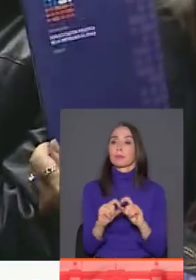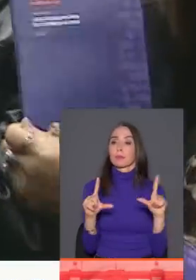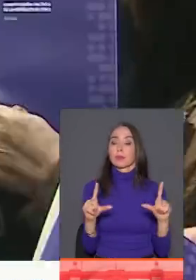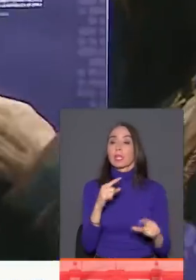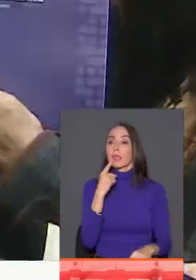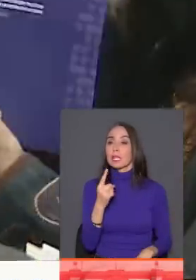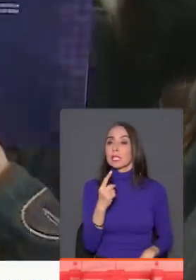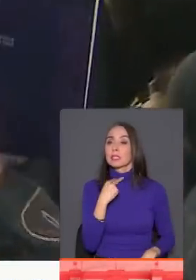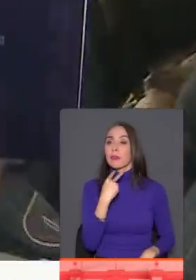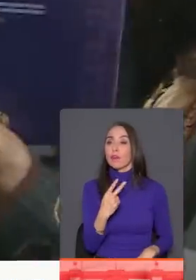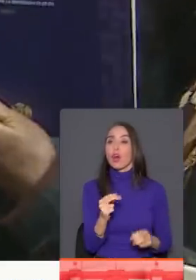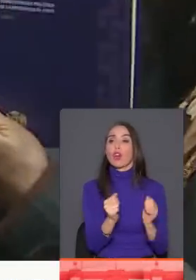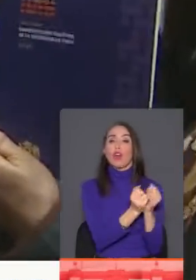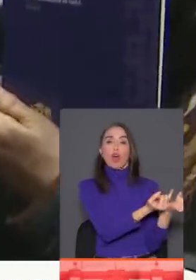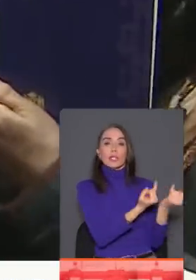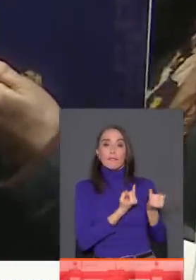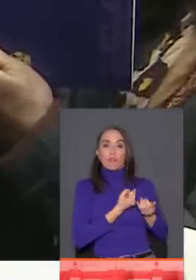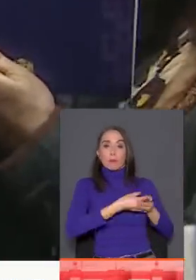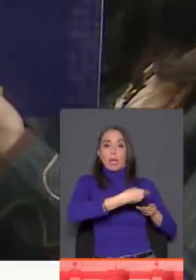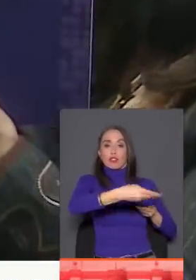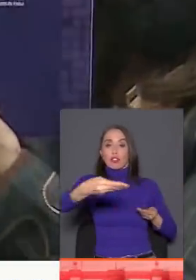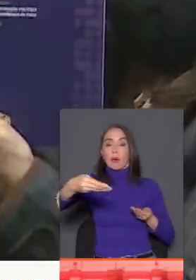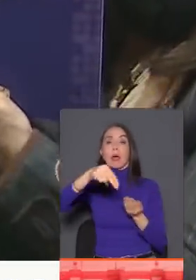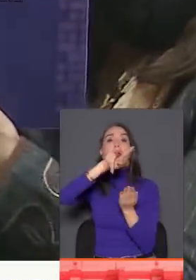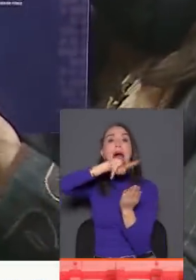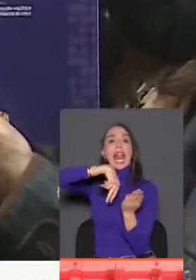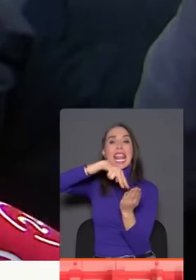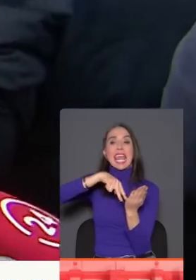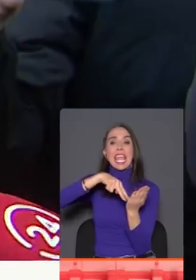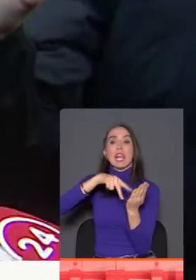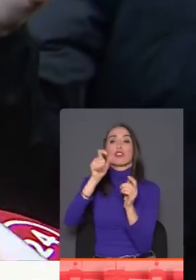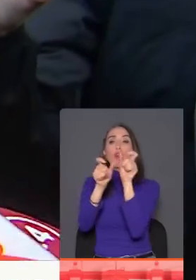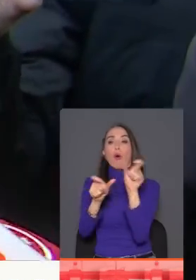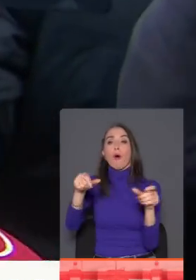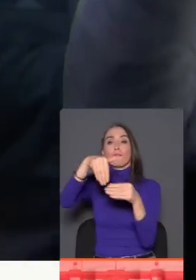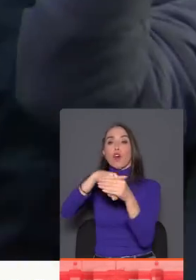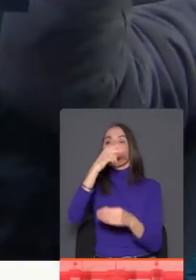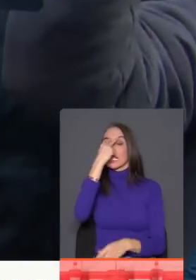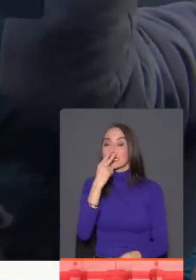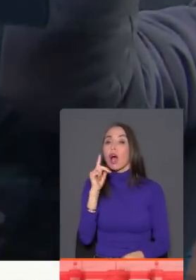informado para leer la gente a ciegas